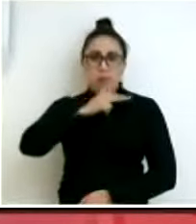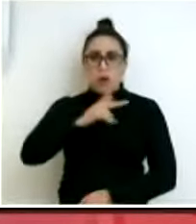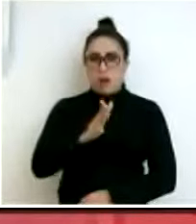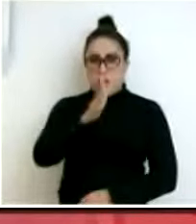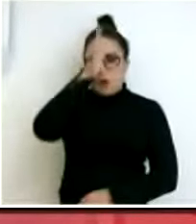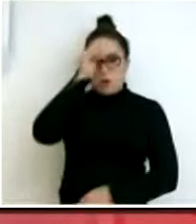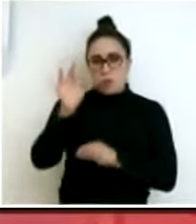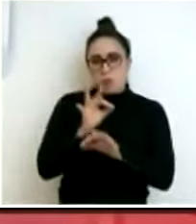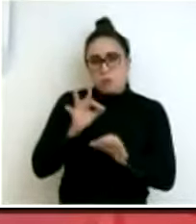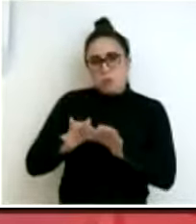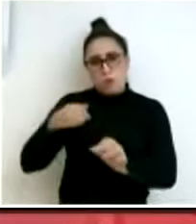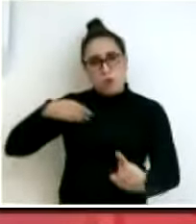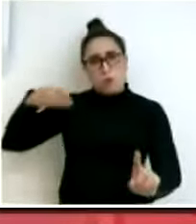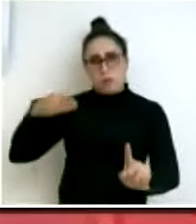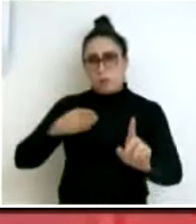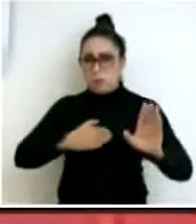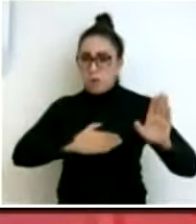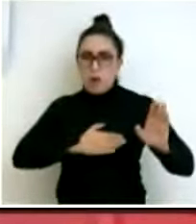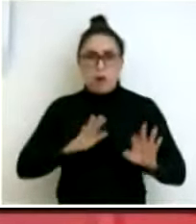nuestros compromisos.